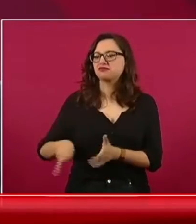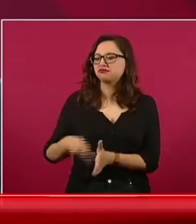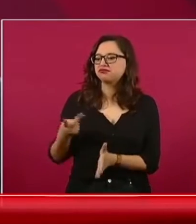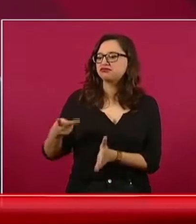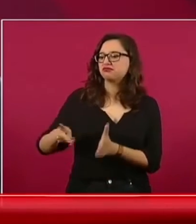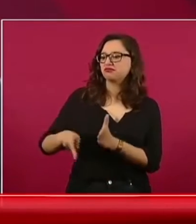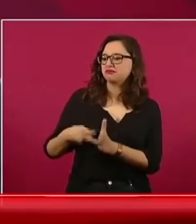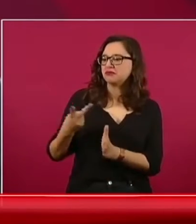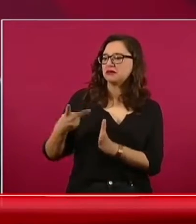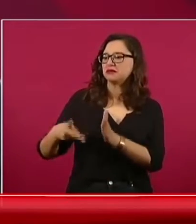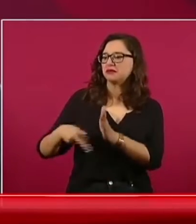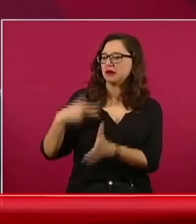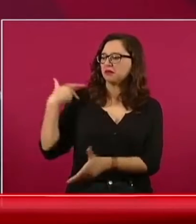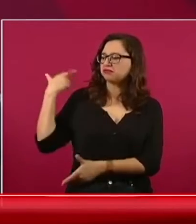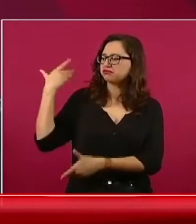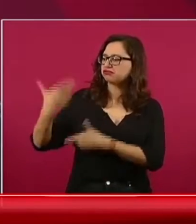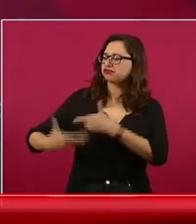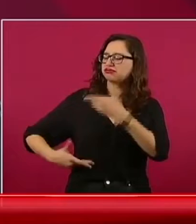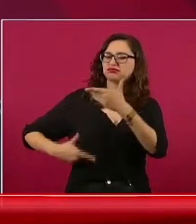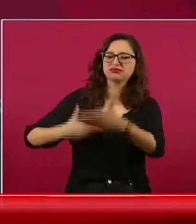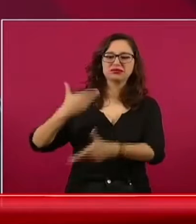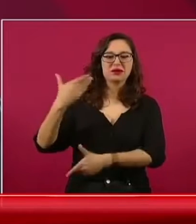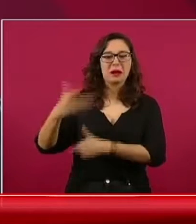las cosas se empeoraron